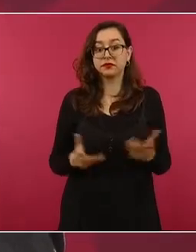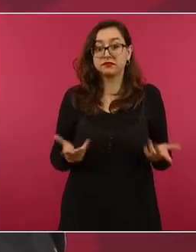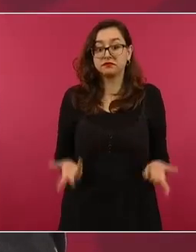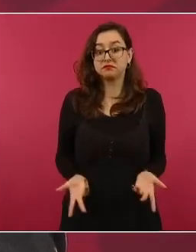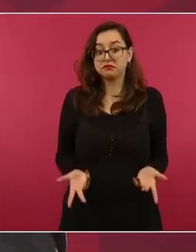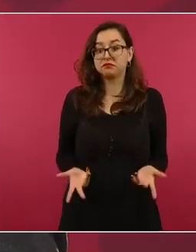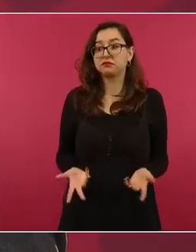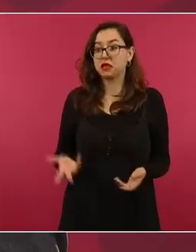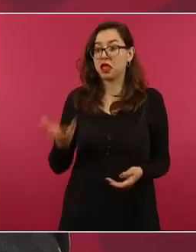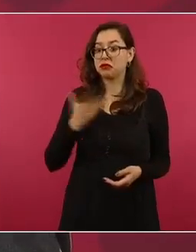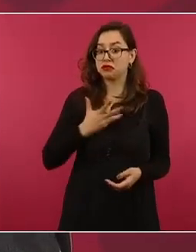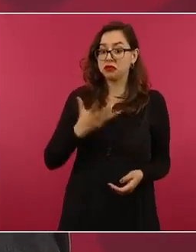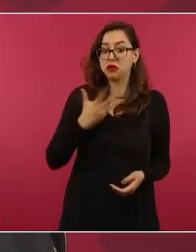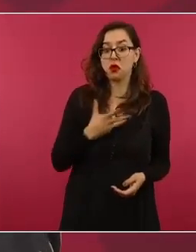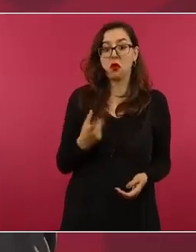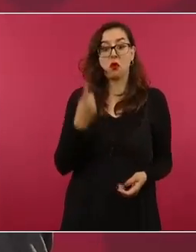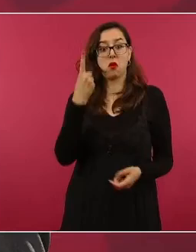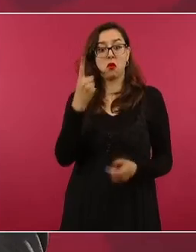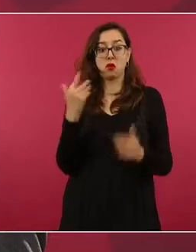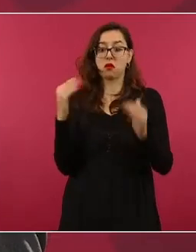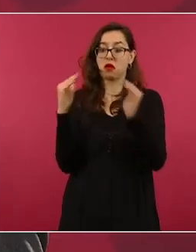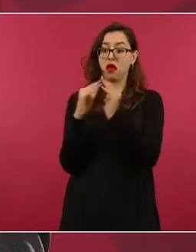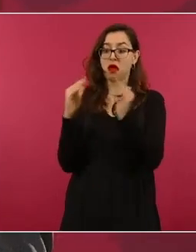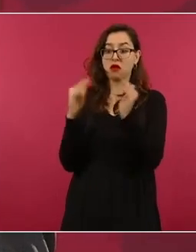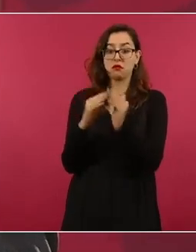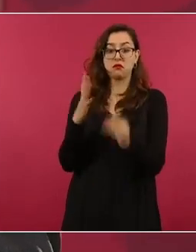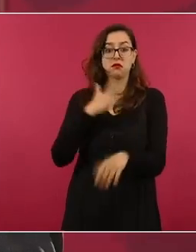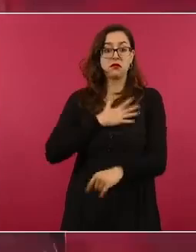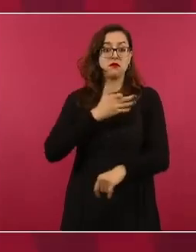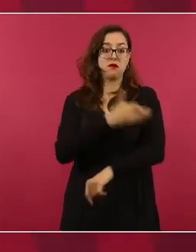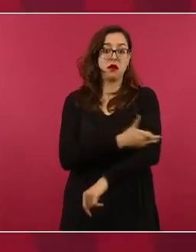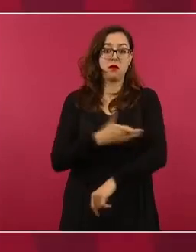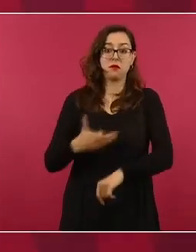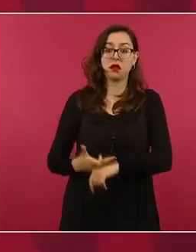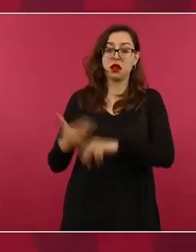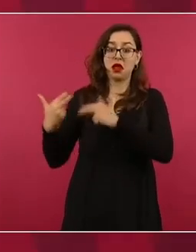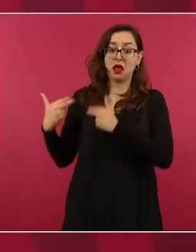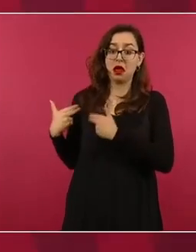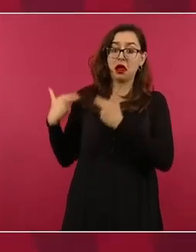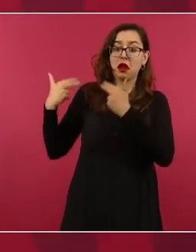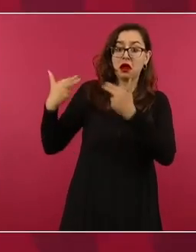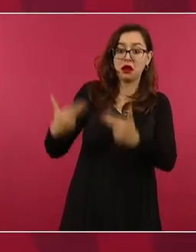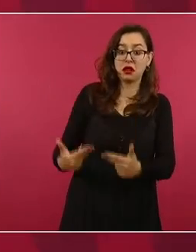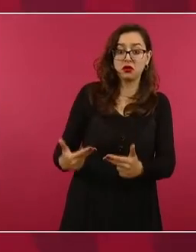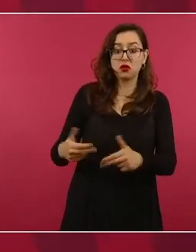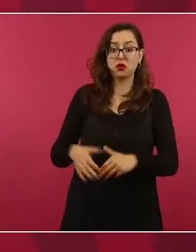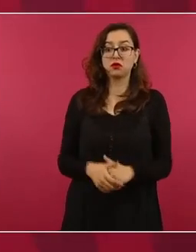en Palenque, que es